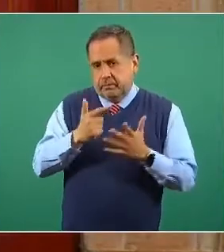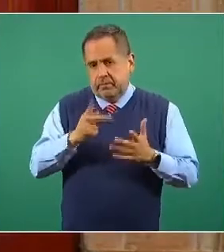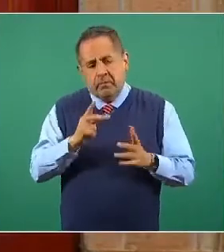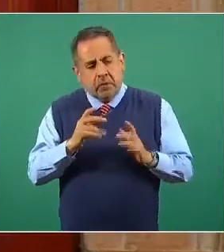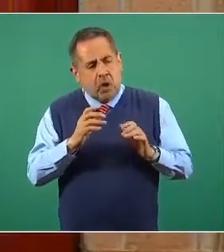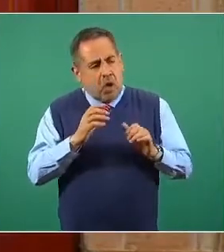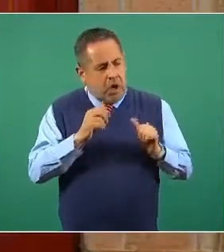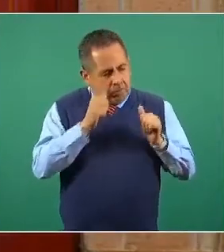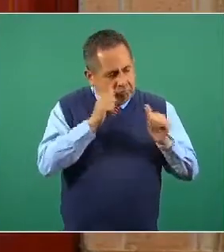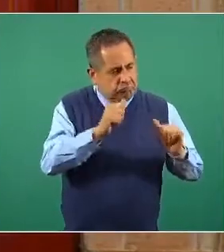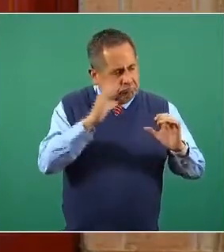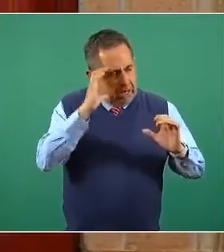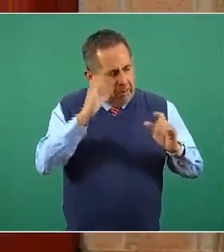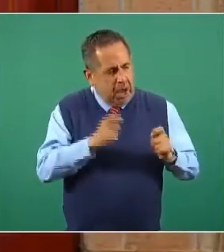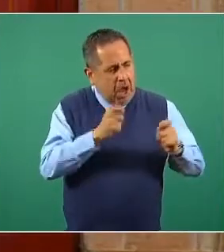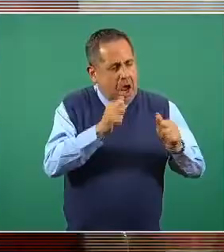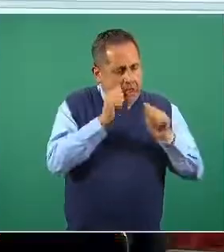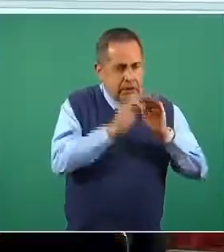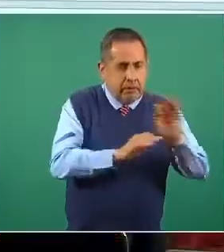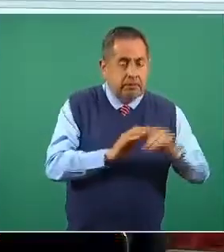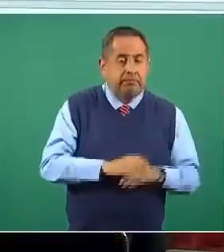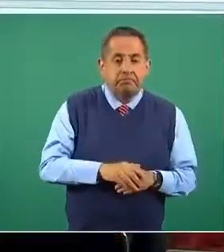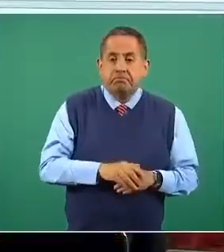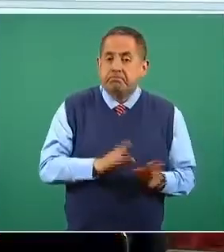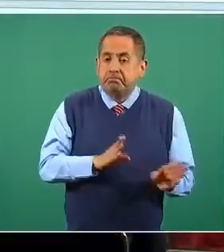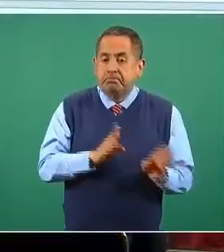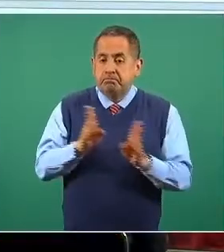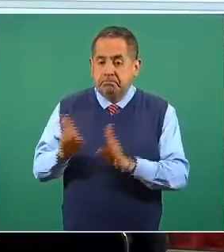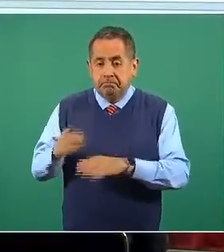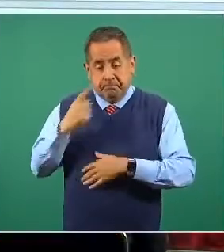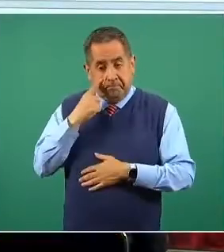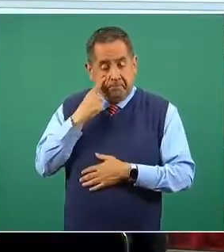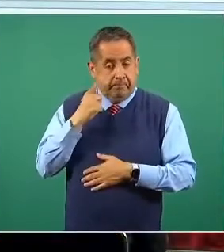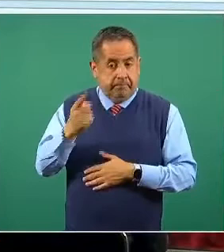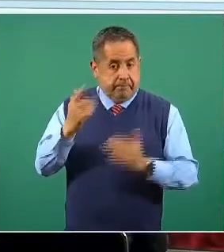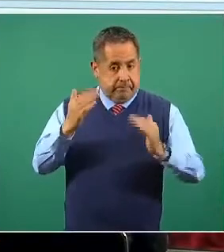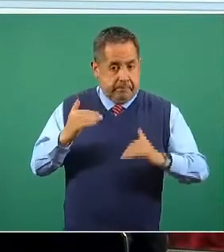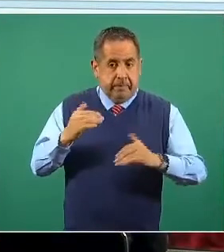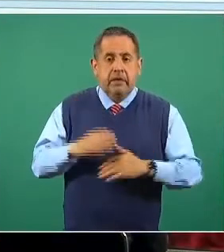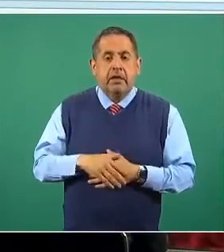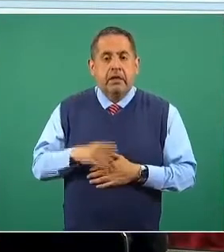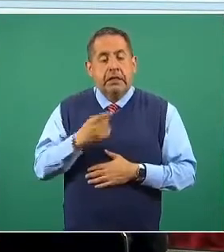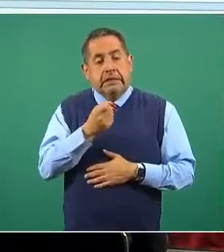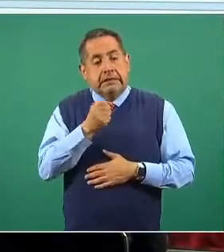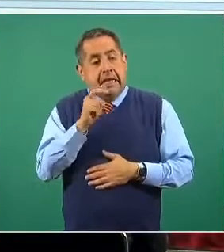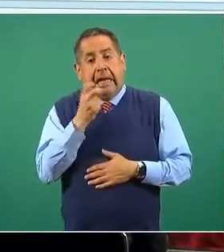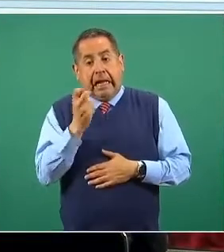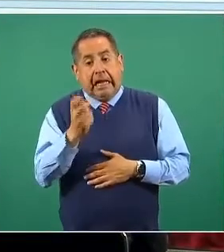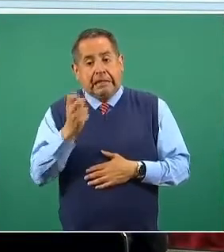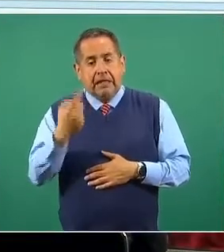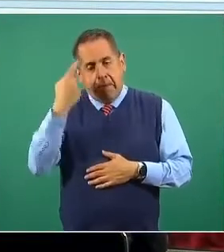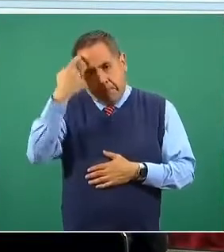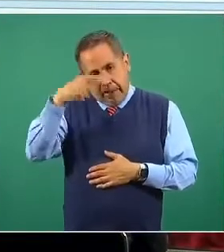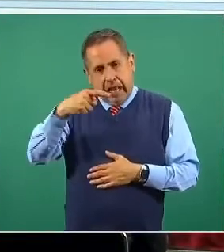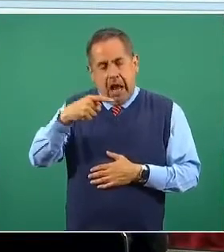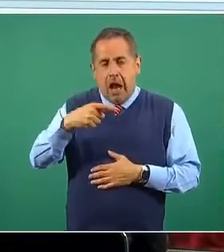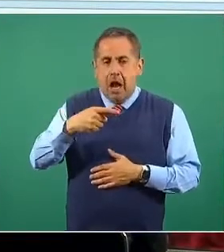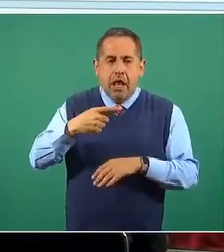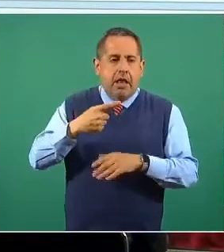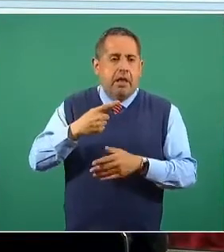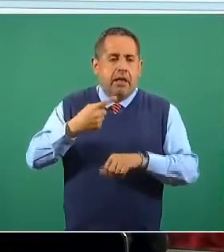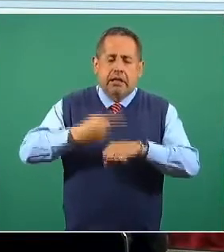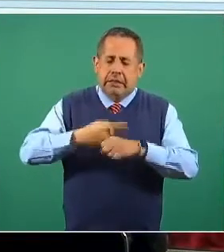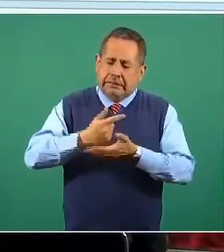requieren una cama de este tipo. En la siguiente diapositiva vemos las camas que en su momento se requieren ahora para los